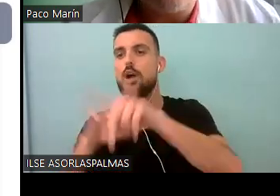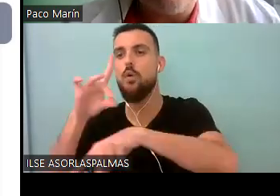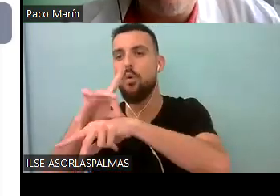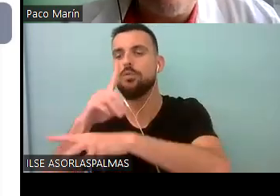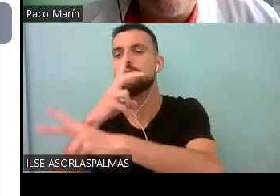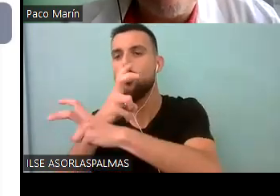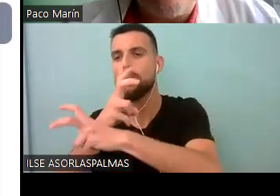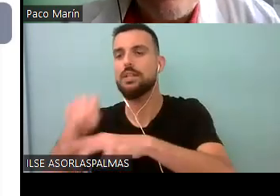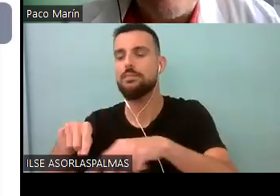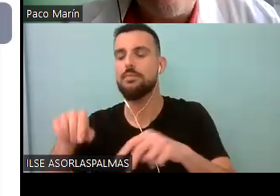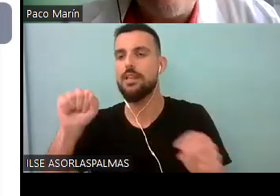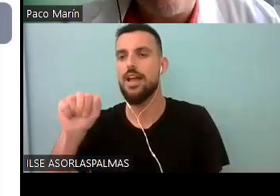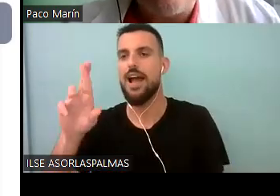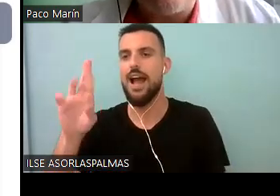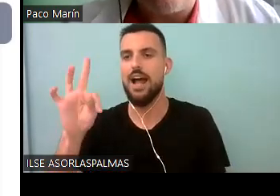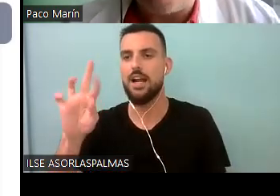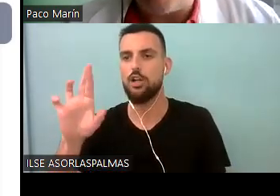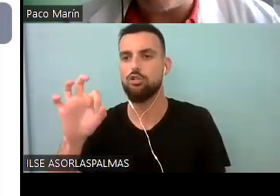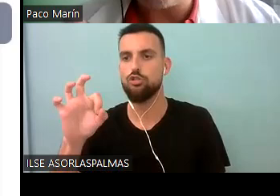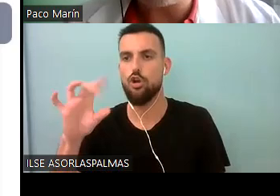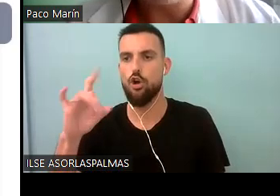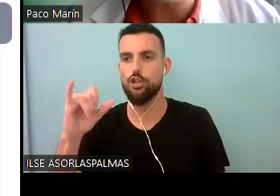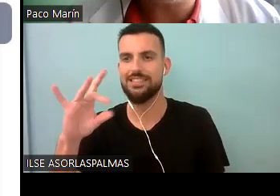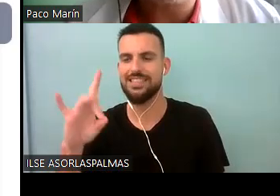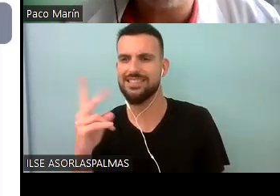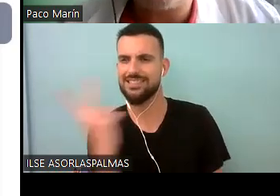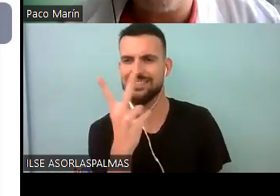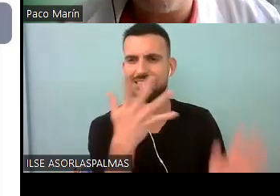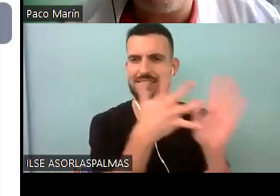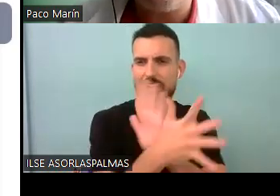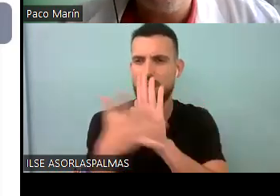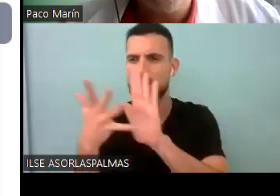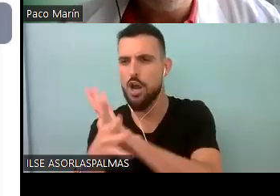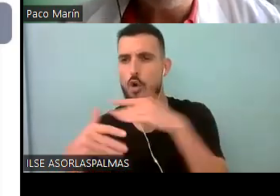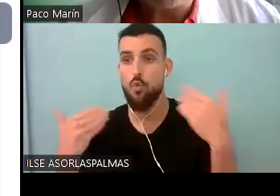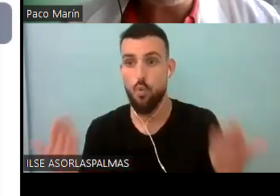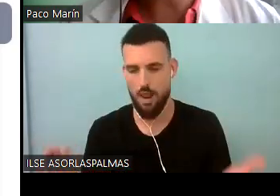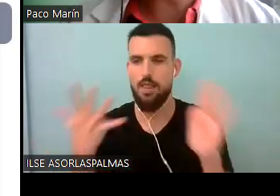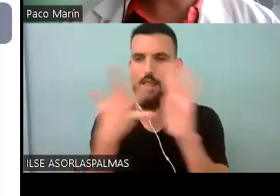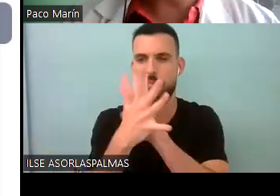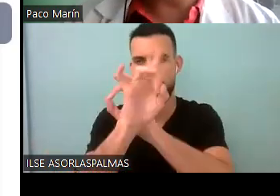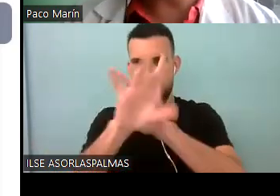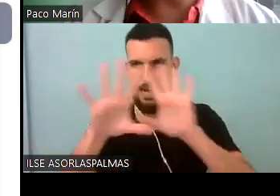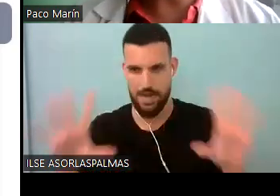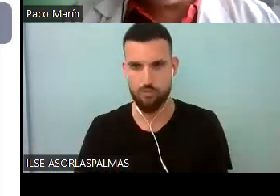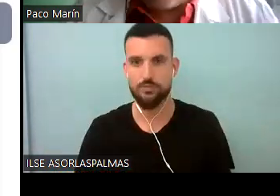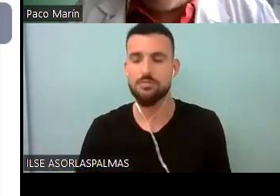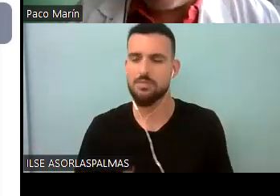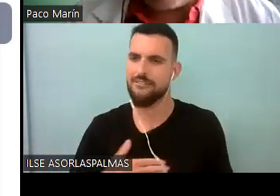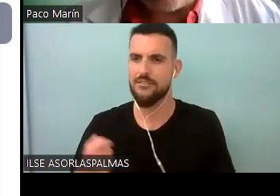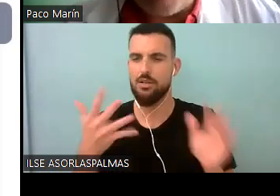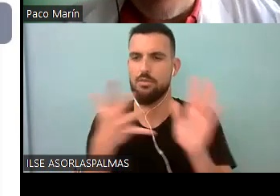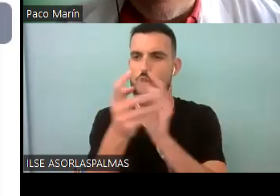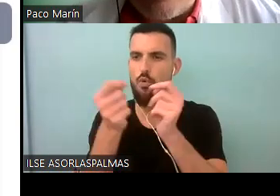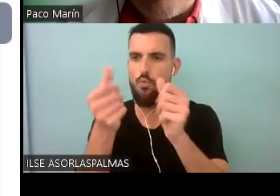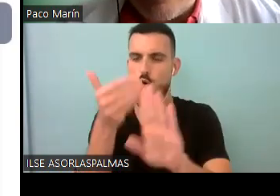una de ellas, qué significado tiene cada una de estas entidades. Deciros así de antemano que evidentemente